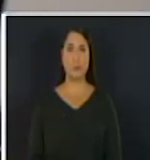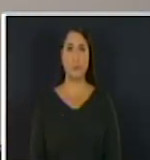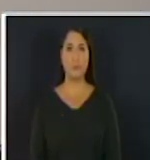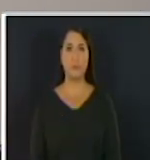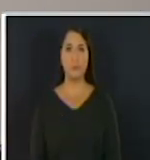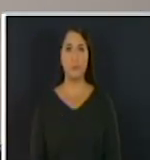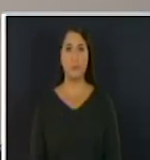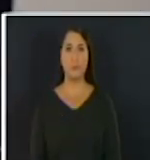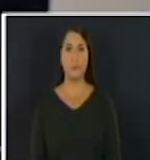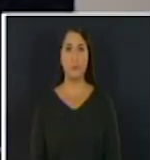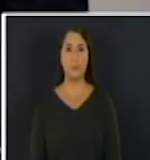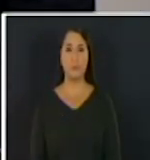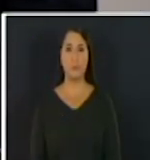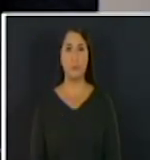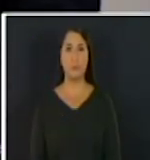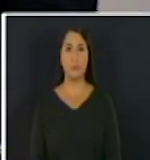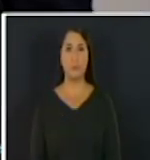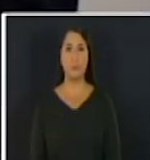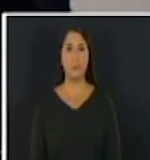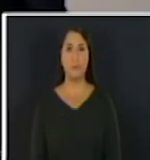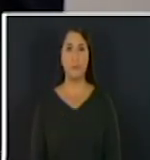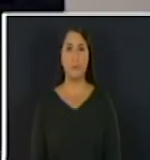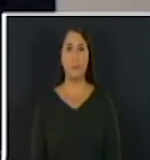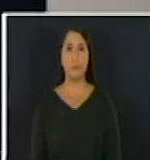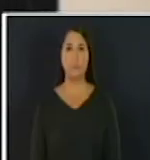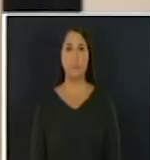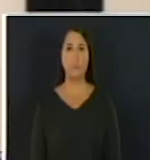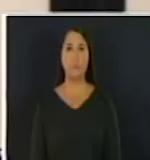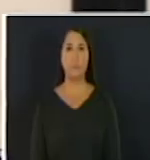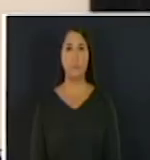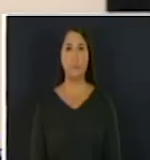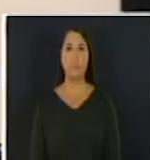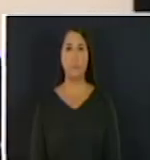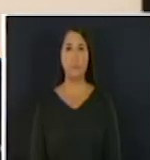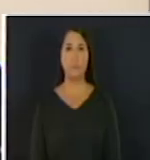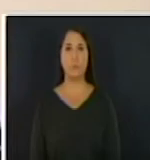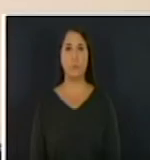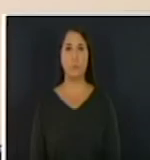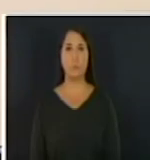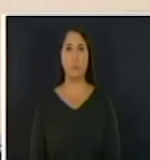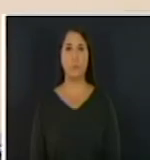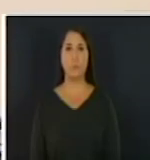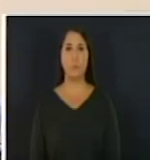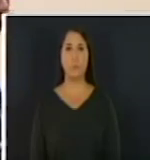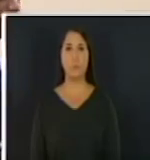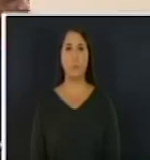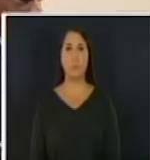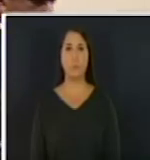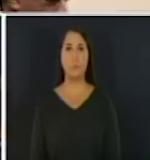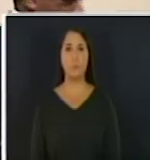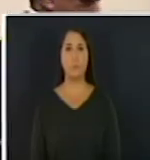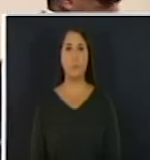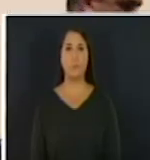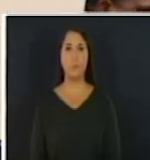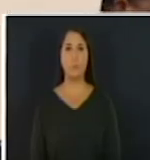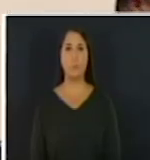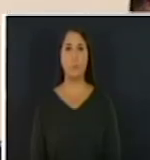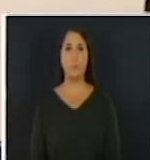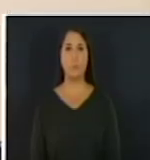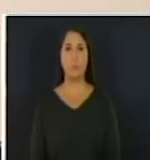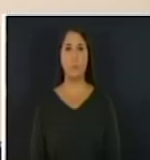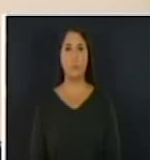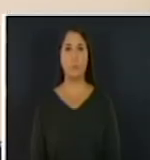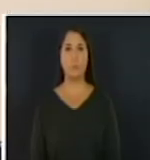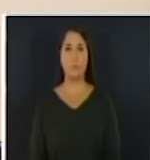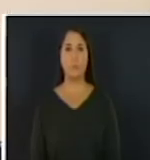el escándalo con la importación del cemento chino es un tema importante pero también lo es la reducción de la pobreza y los proyectos de